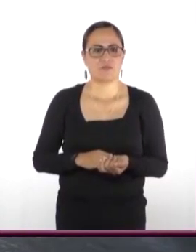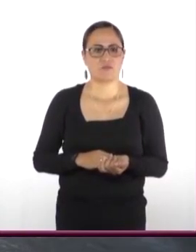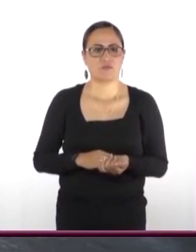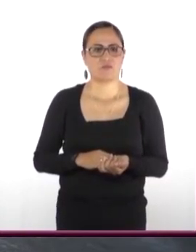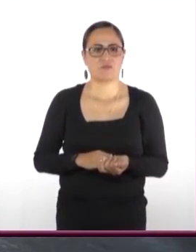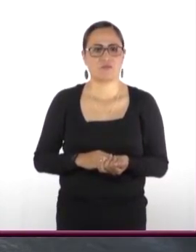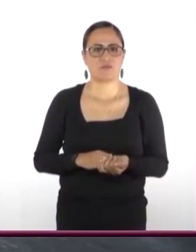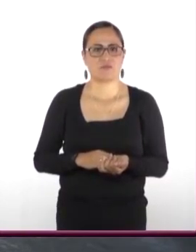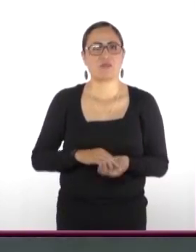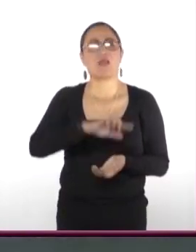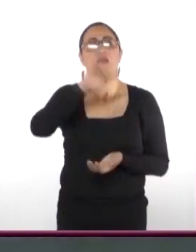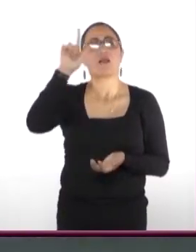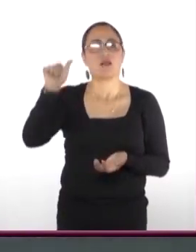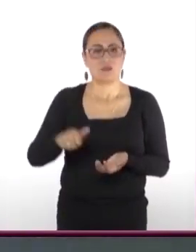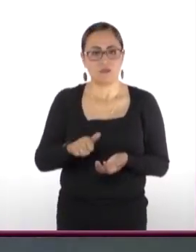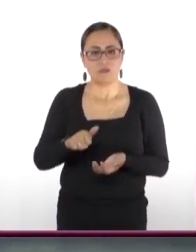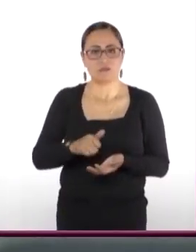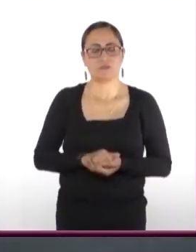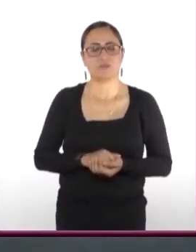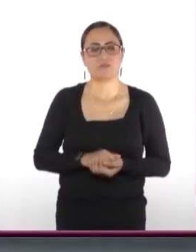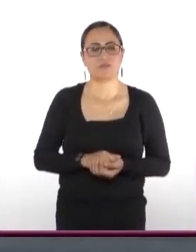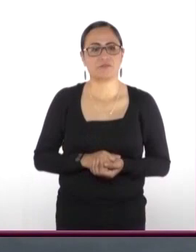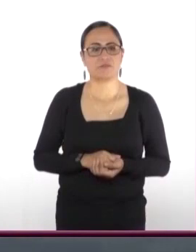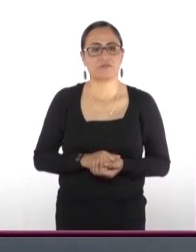2, Y luego